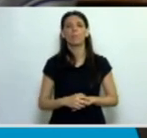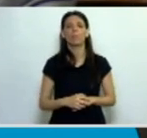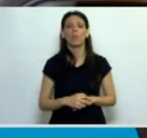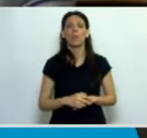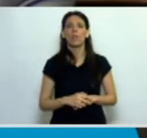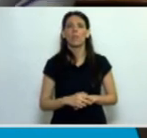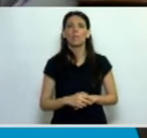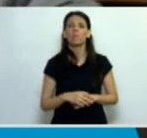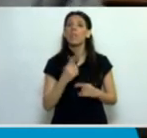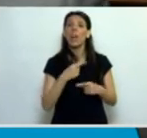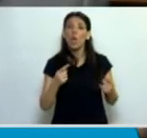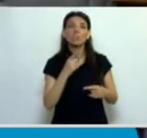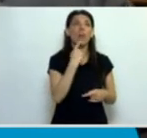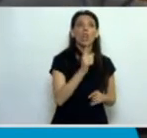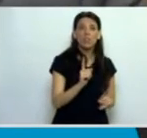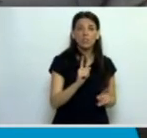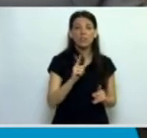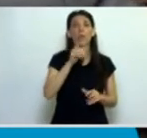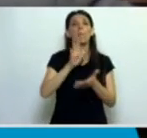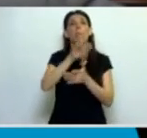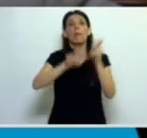son el reclamo de los jubilados,